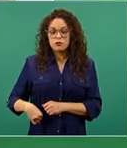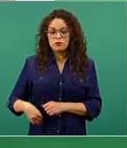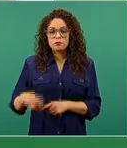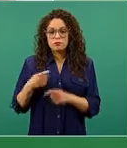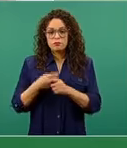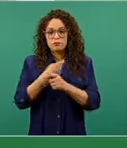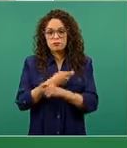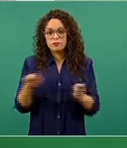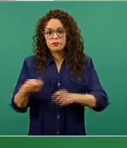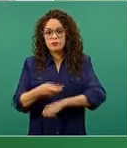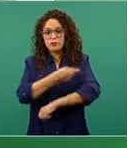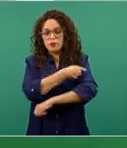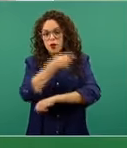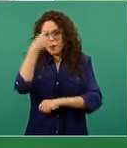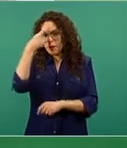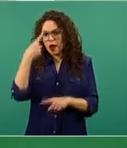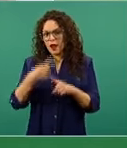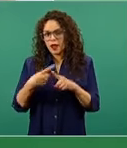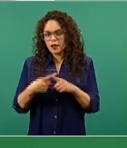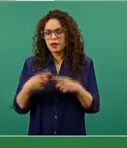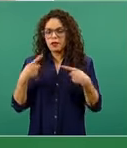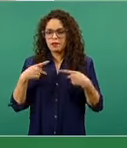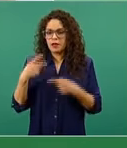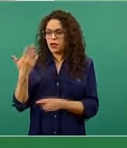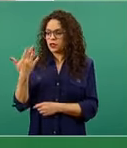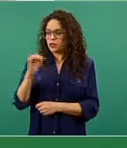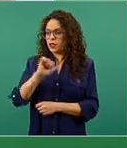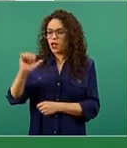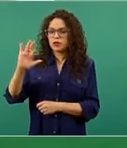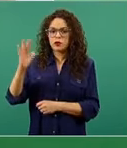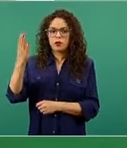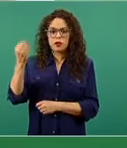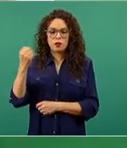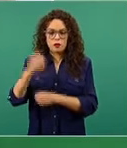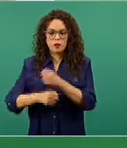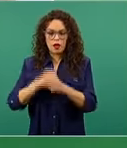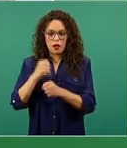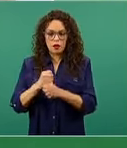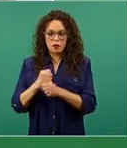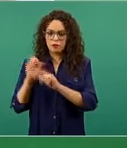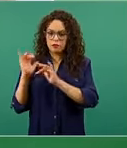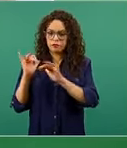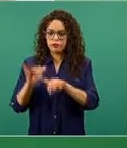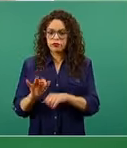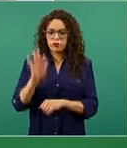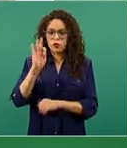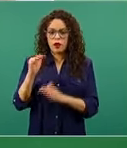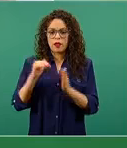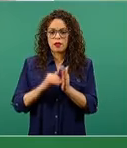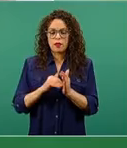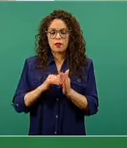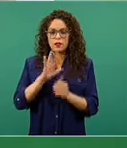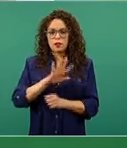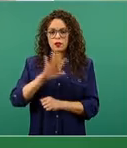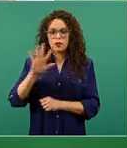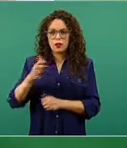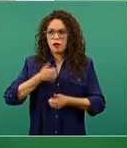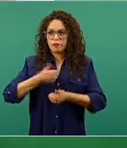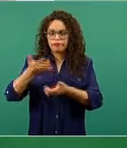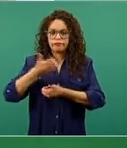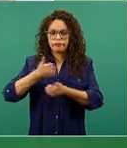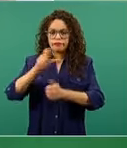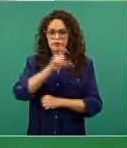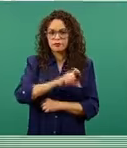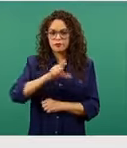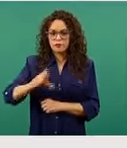para el grupo poblacional de entre 50 y 59 años. Llegaron 40,055 dosis de Sputnik para aplicarlas en